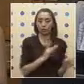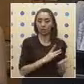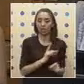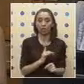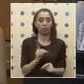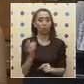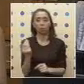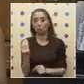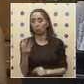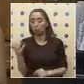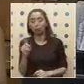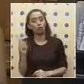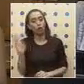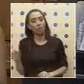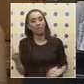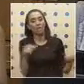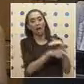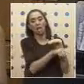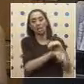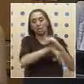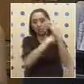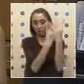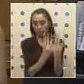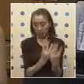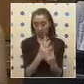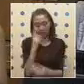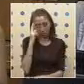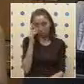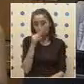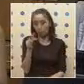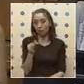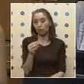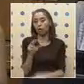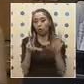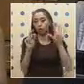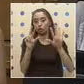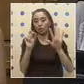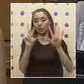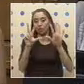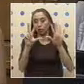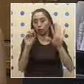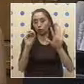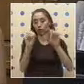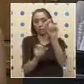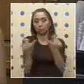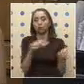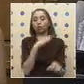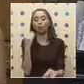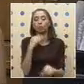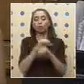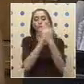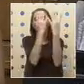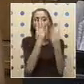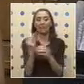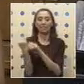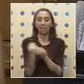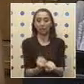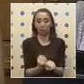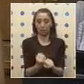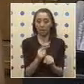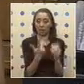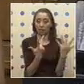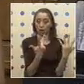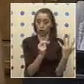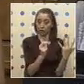ahí. Quiero recordarle los 80 muertos en la cárcel de San Miguel entre ellos había un joven